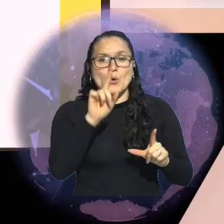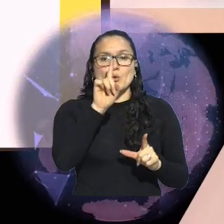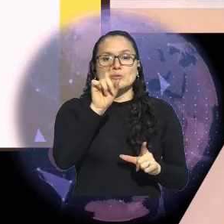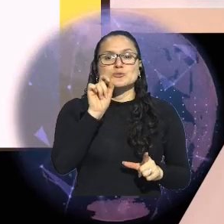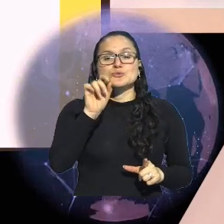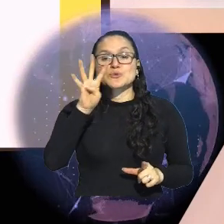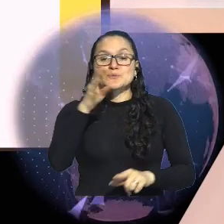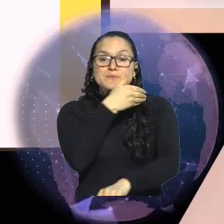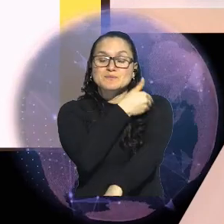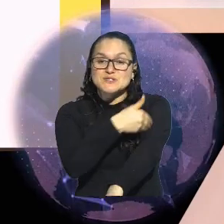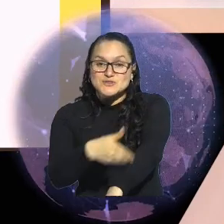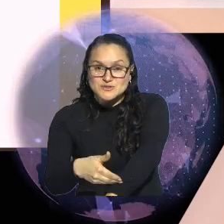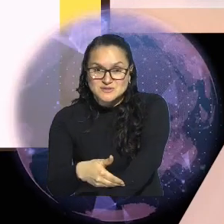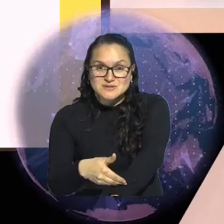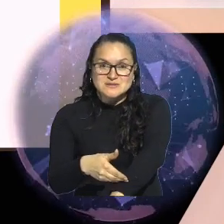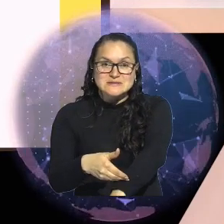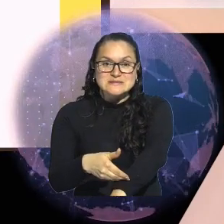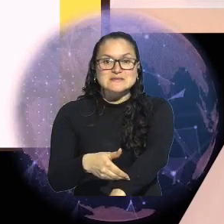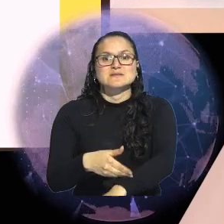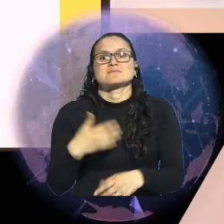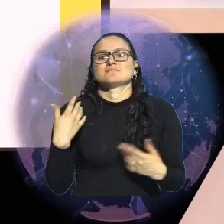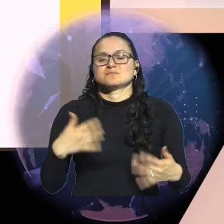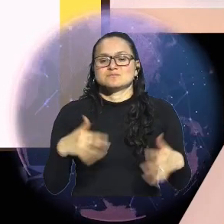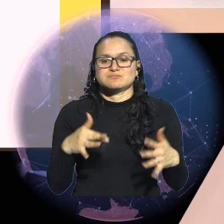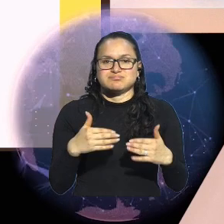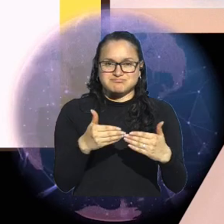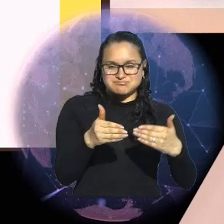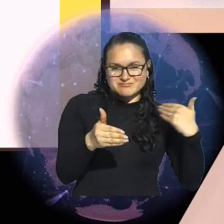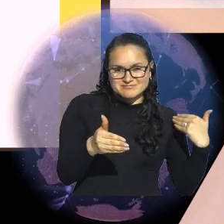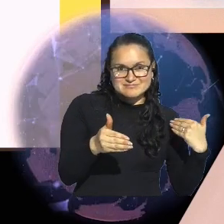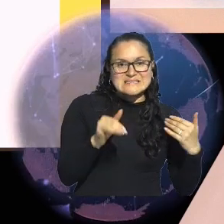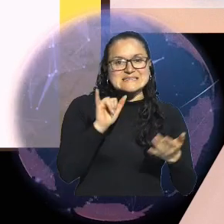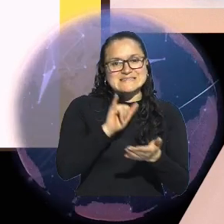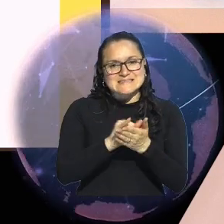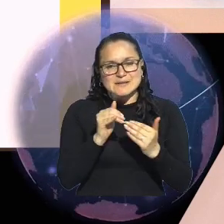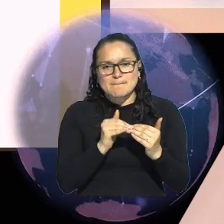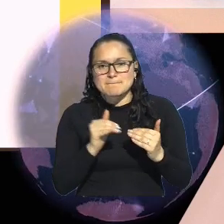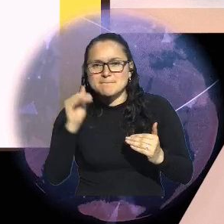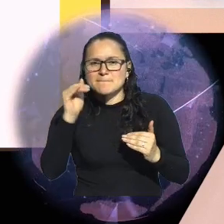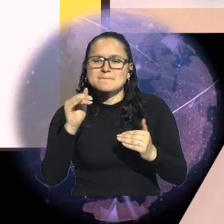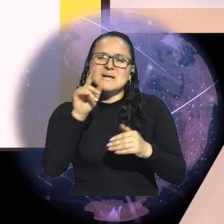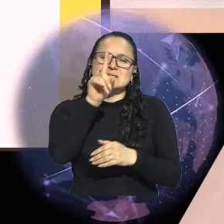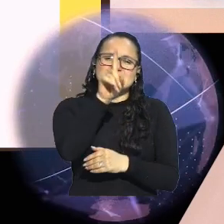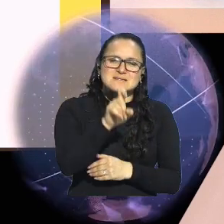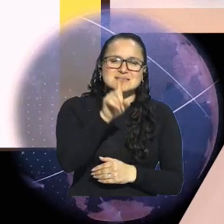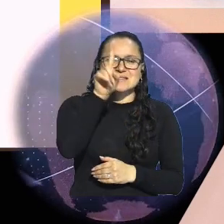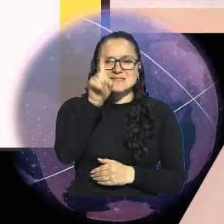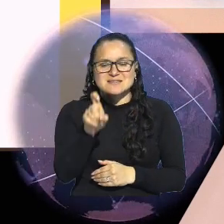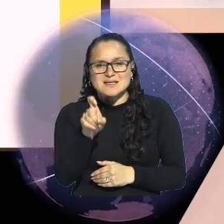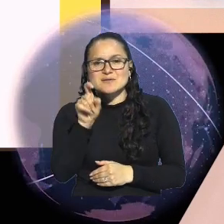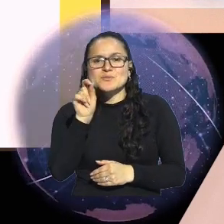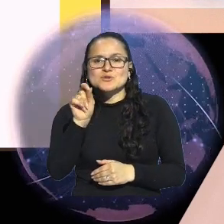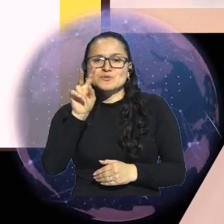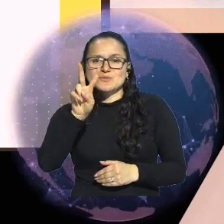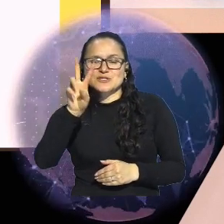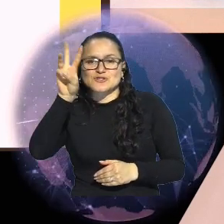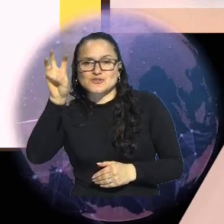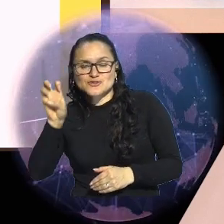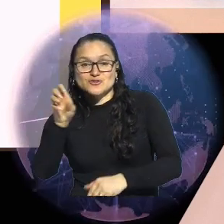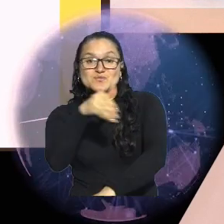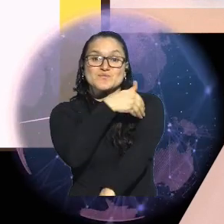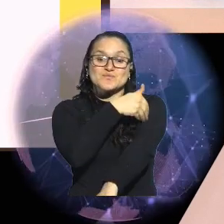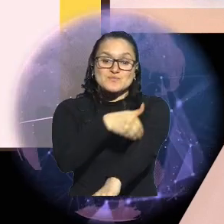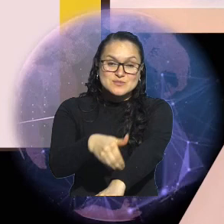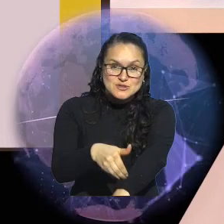respecto del año 2000 alcanzando de esta forma un total de 66 puntos 28 millones de